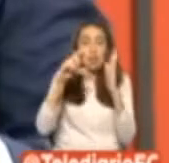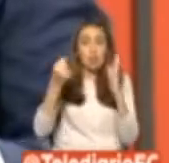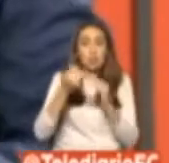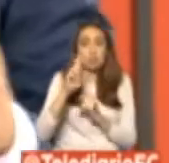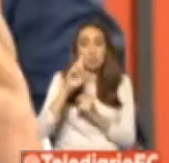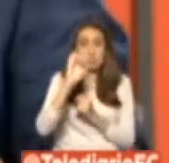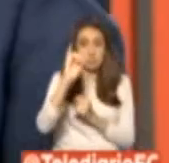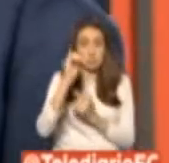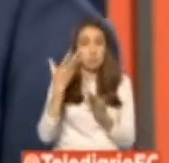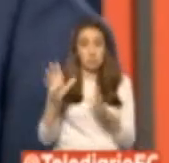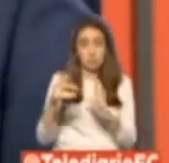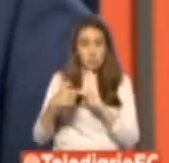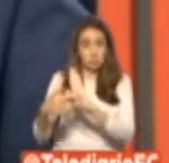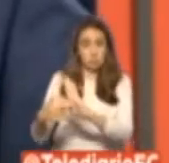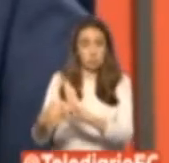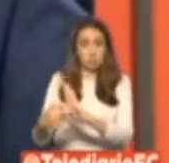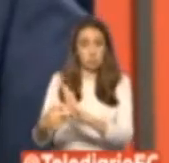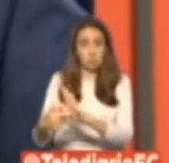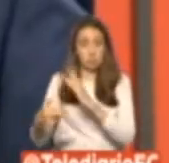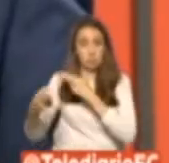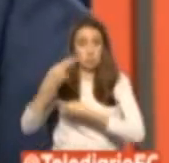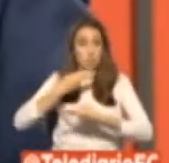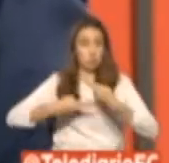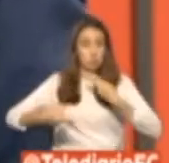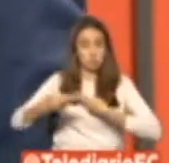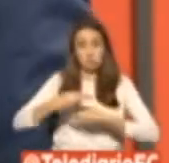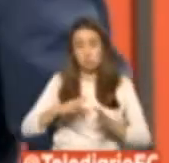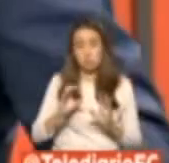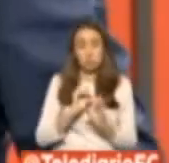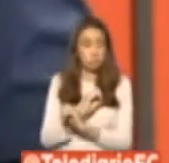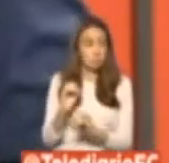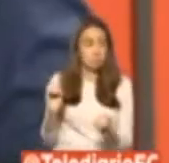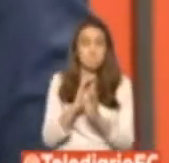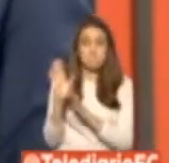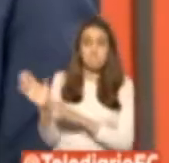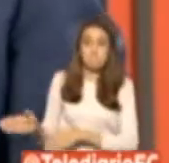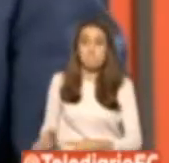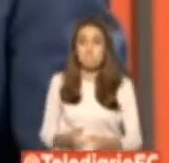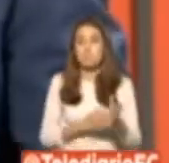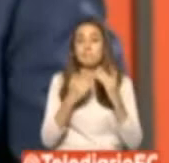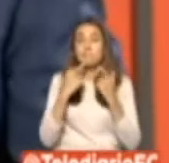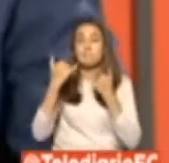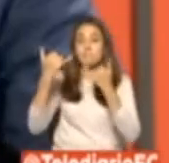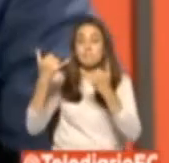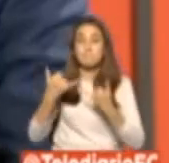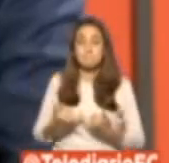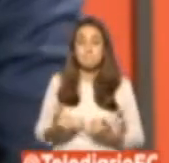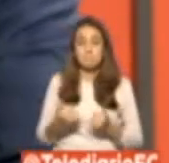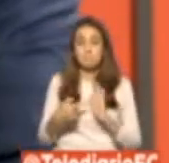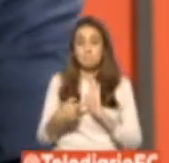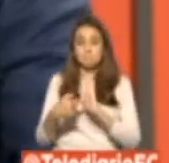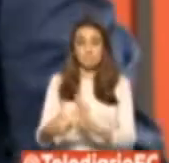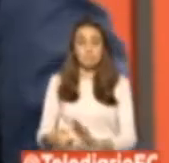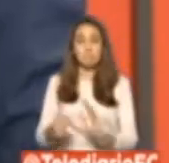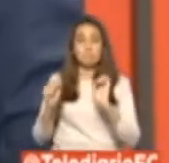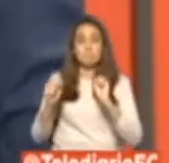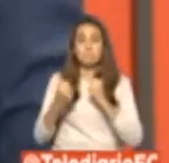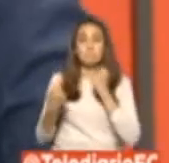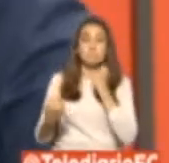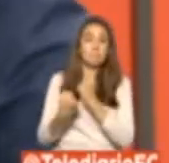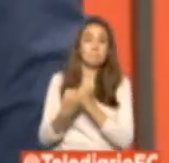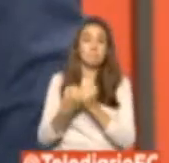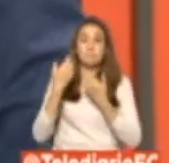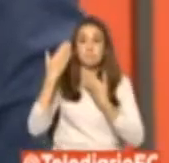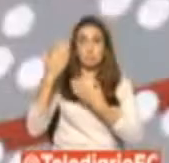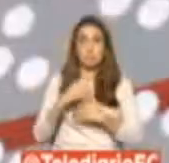muy probablemente a cambio de ciertas conocidas y privilegios, privilegios, posteriores, entregados por empresas a favor de un